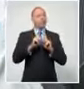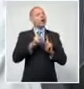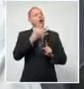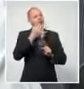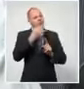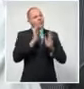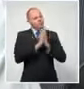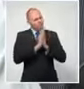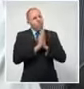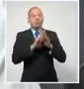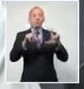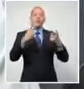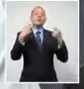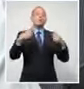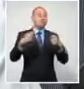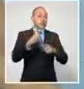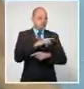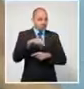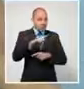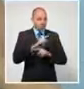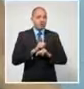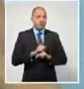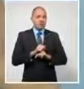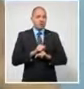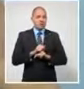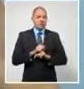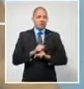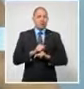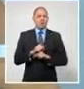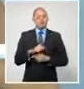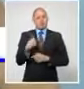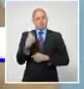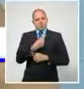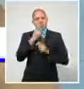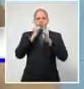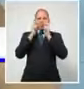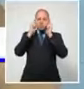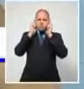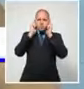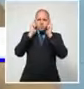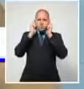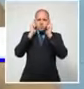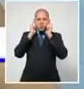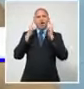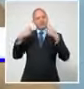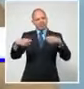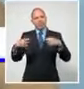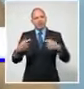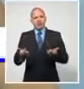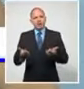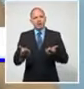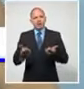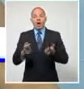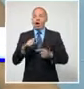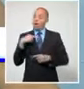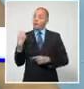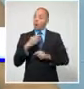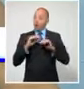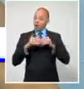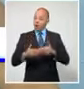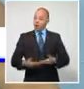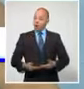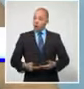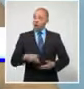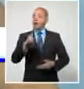logrado esa difícil tarea. Tenemos que tener los nasobucos puestos no solo las embarazadas, sino también